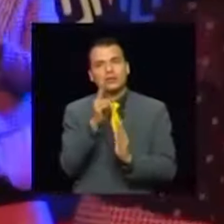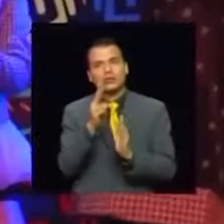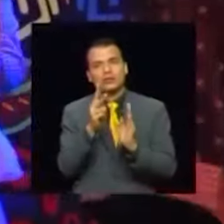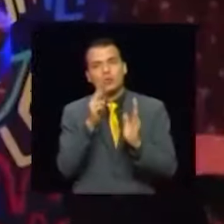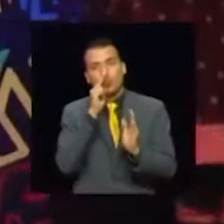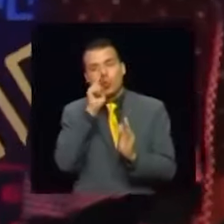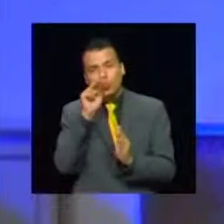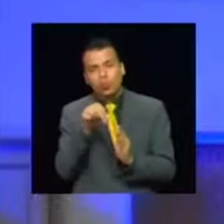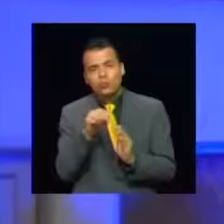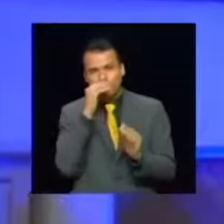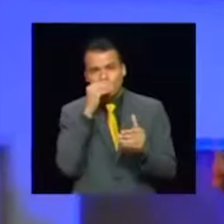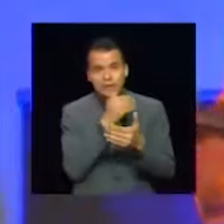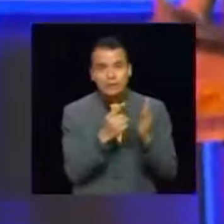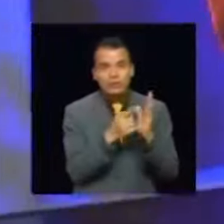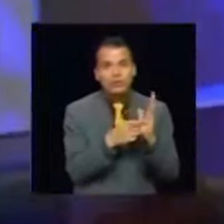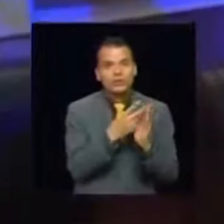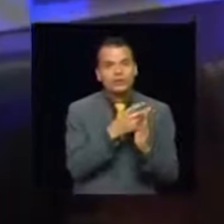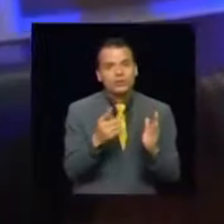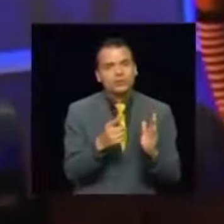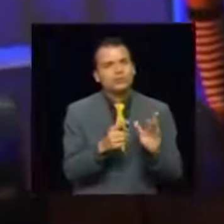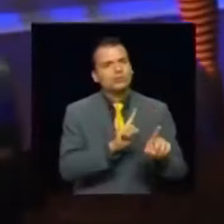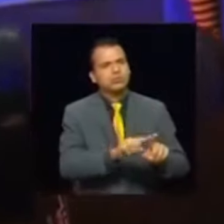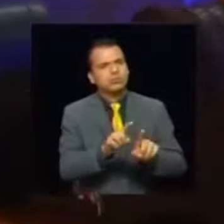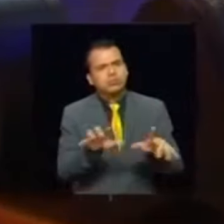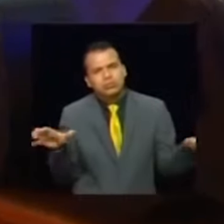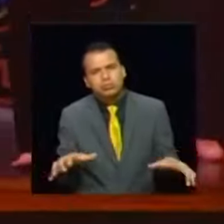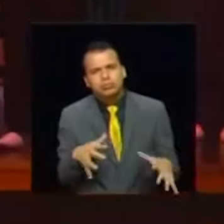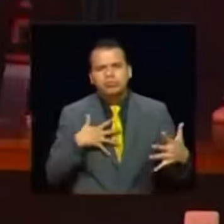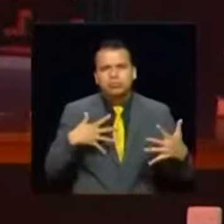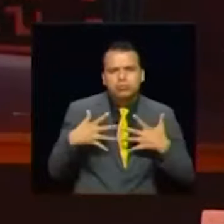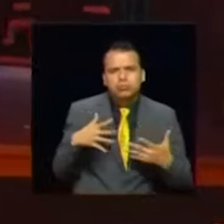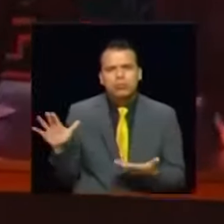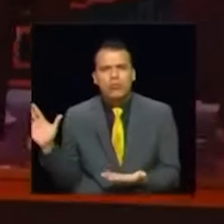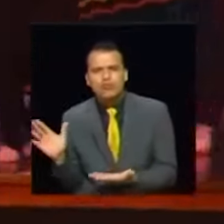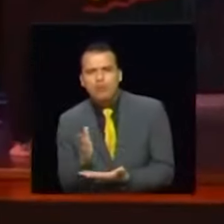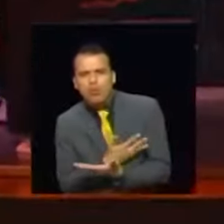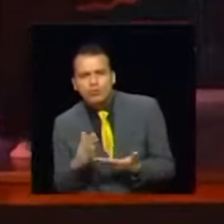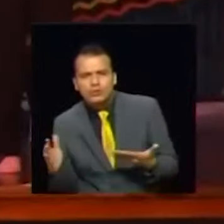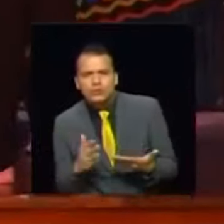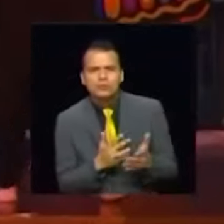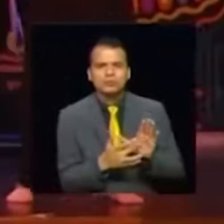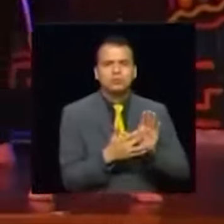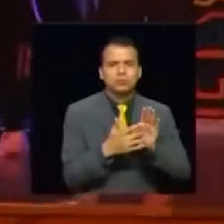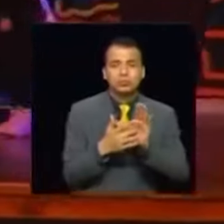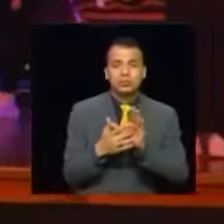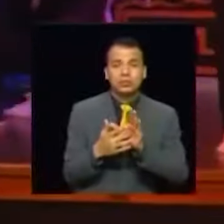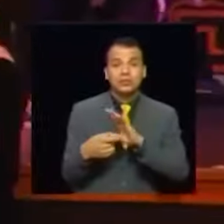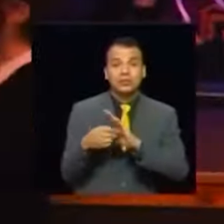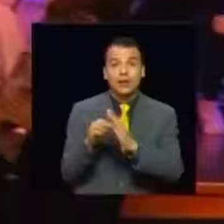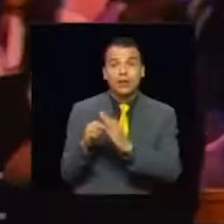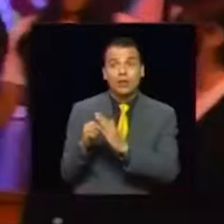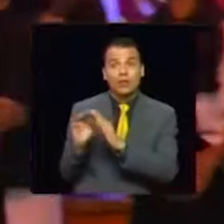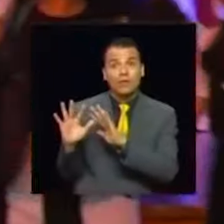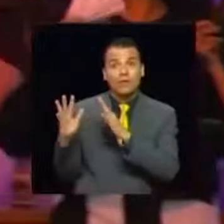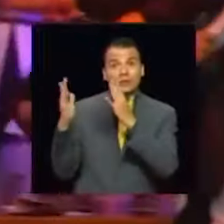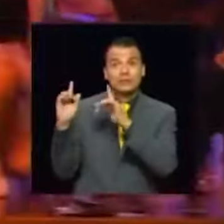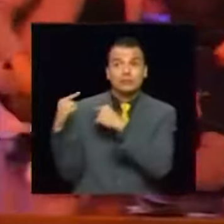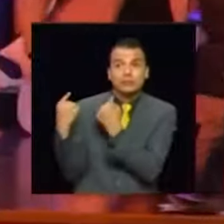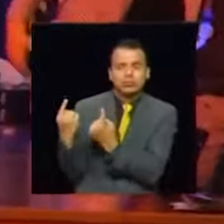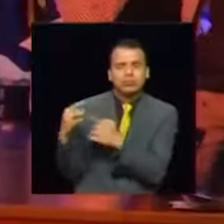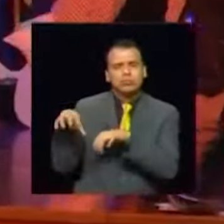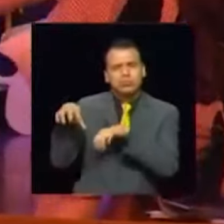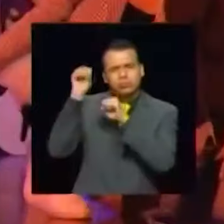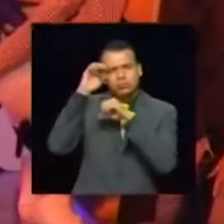fusionará música, teatro y danza. Este espectáculo no solo celebra el legado del festival, sino que también resalta el talento y la creatividad